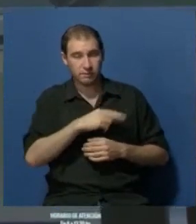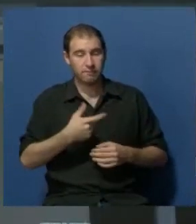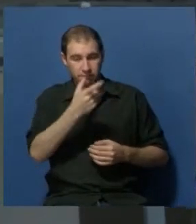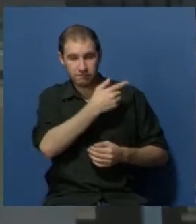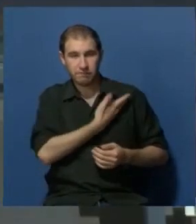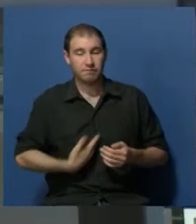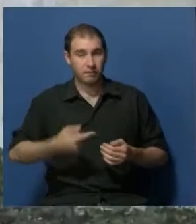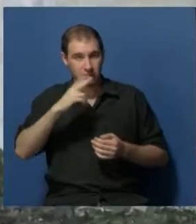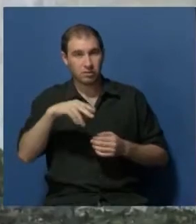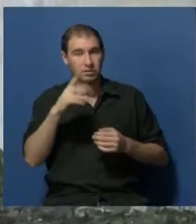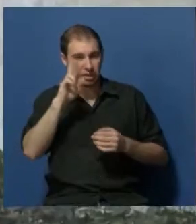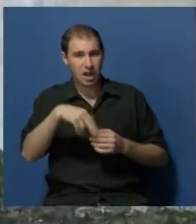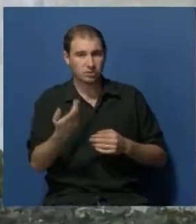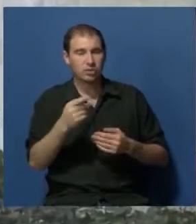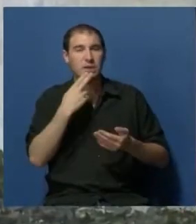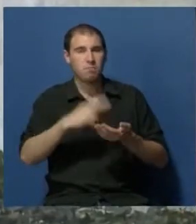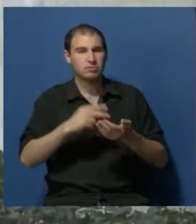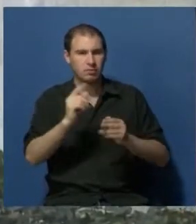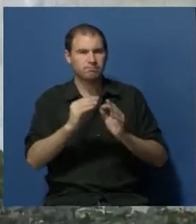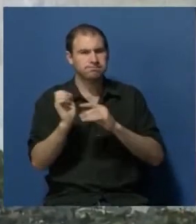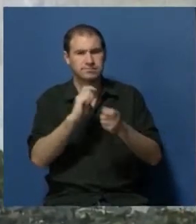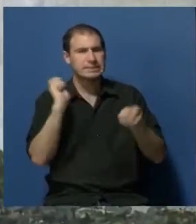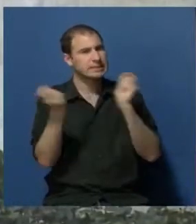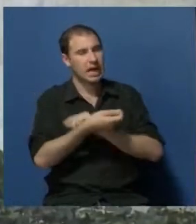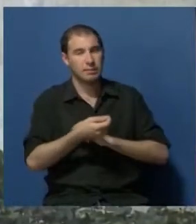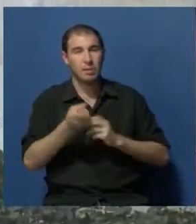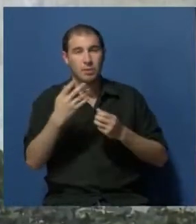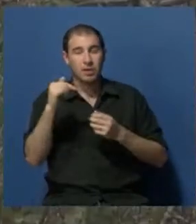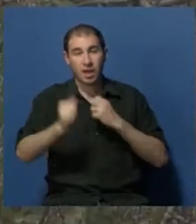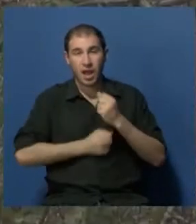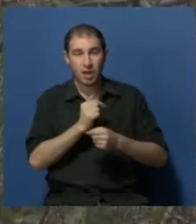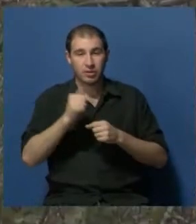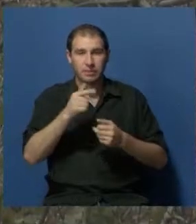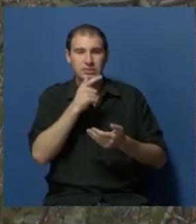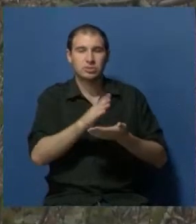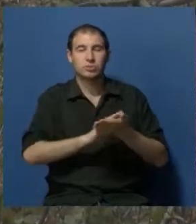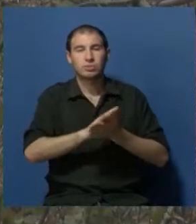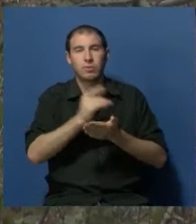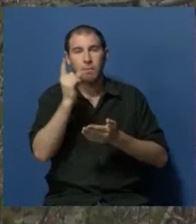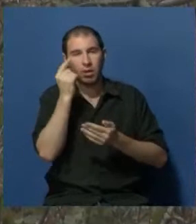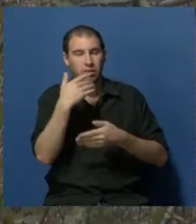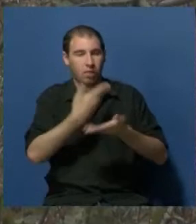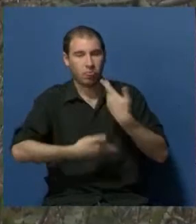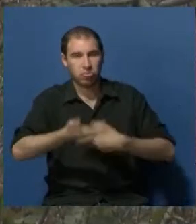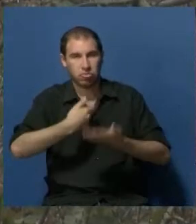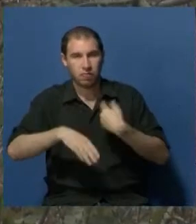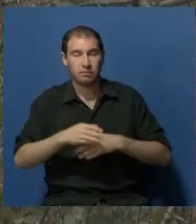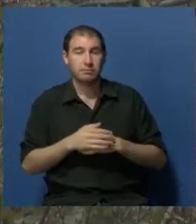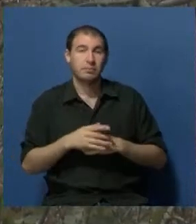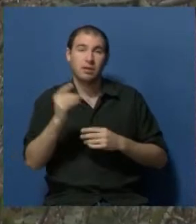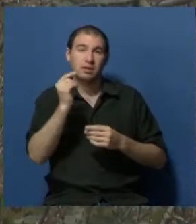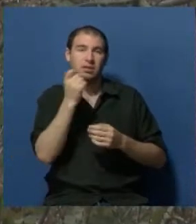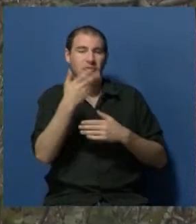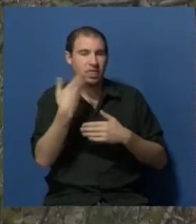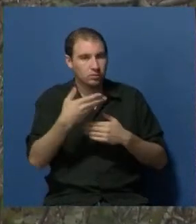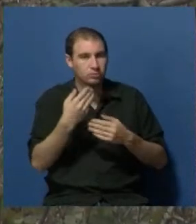discusión general del sistema de impuestos porque hasta ahora son parches de discursos políticos, no termina siendo una discusión